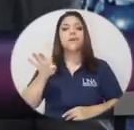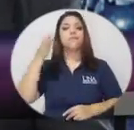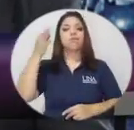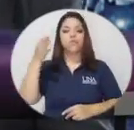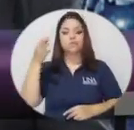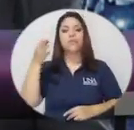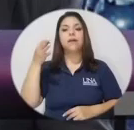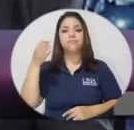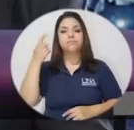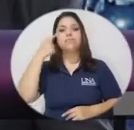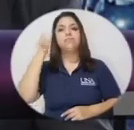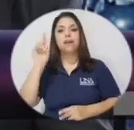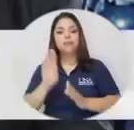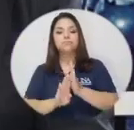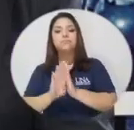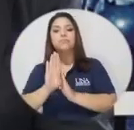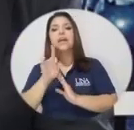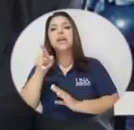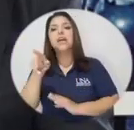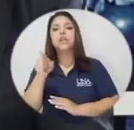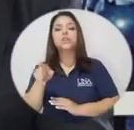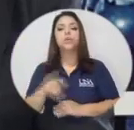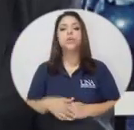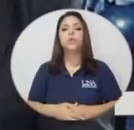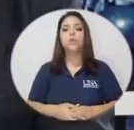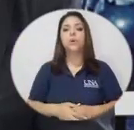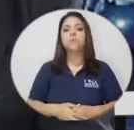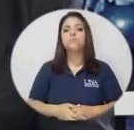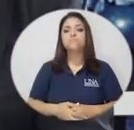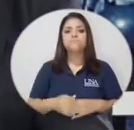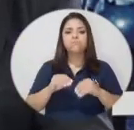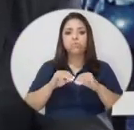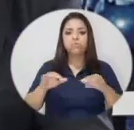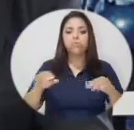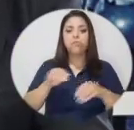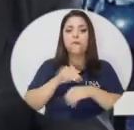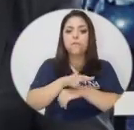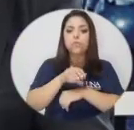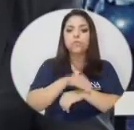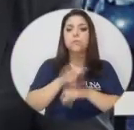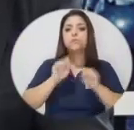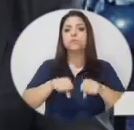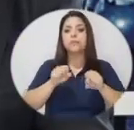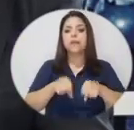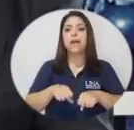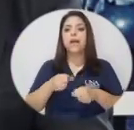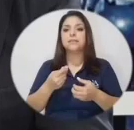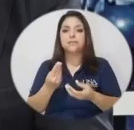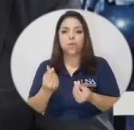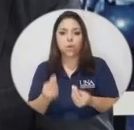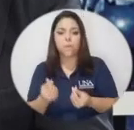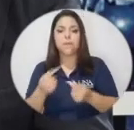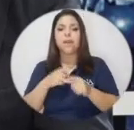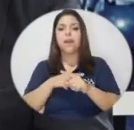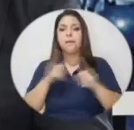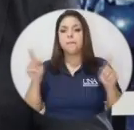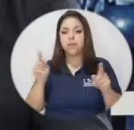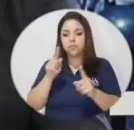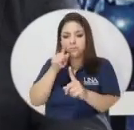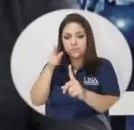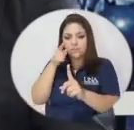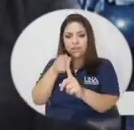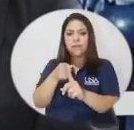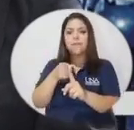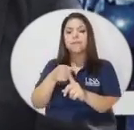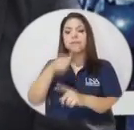alternativa como tal, porque es flujo de capitales, flujo de posibilidades, pero sobre todo el manejo del narcotráfico en sí,